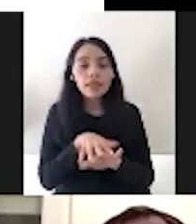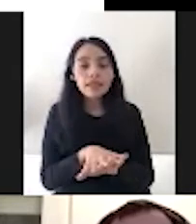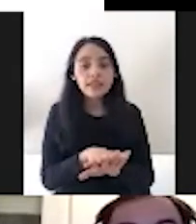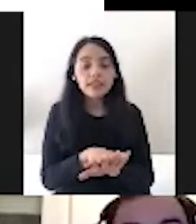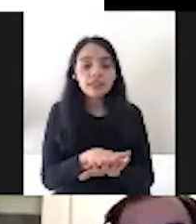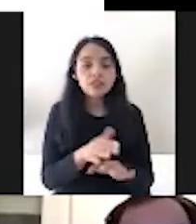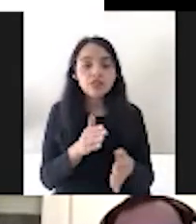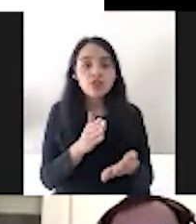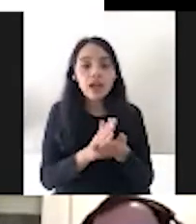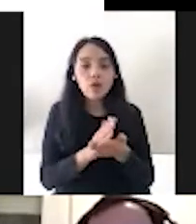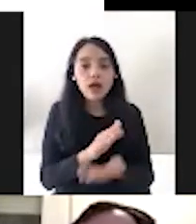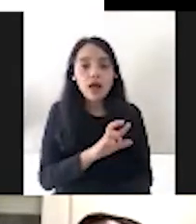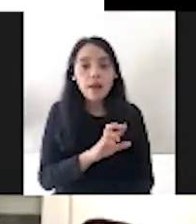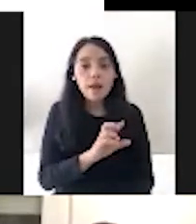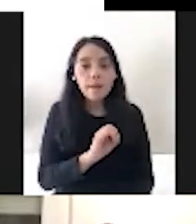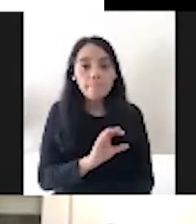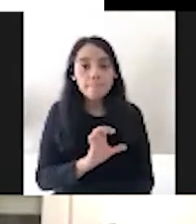un programa que